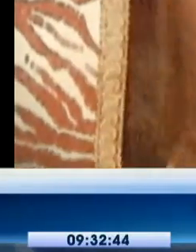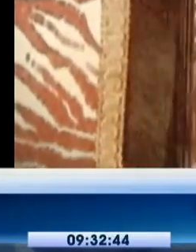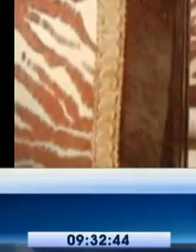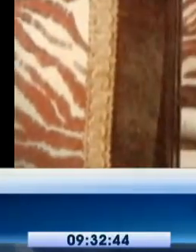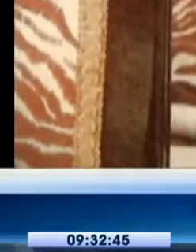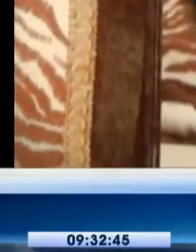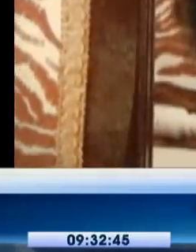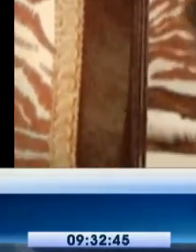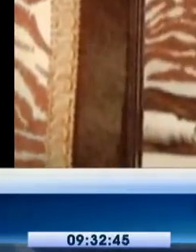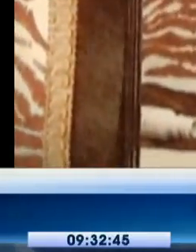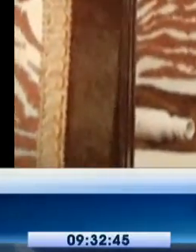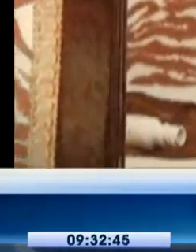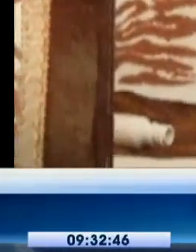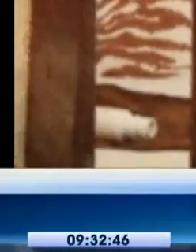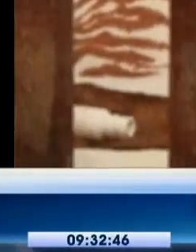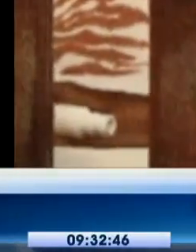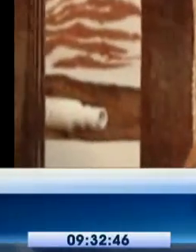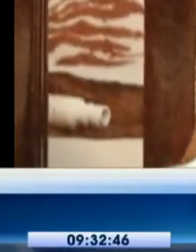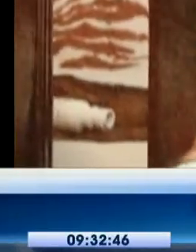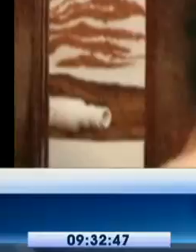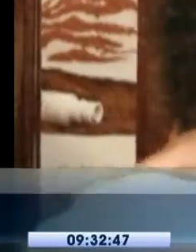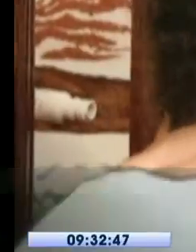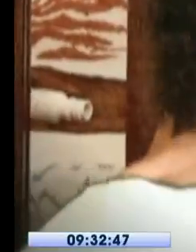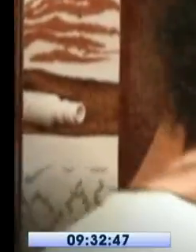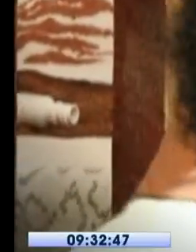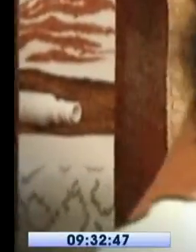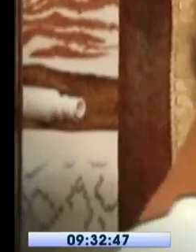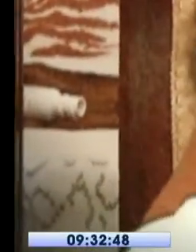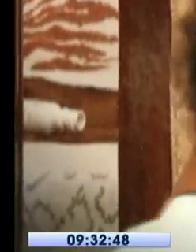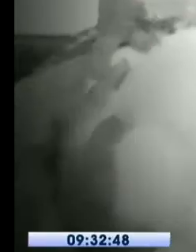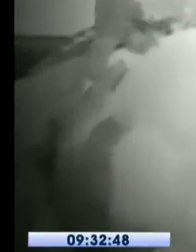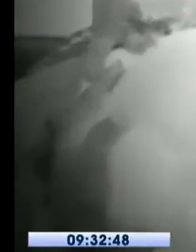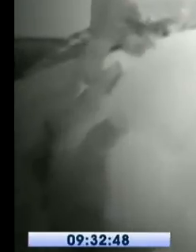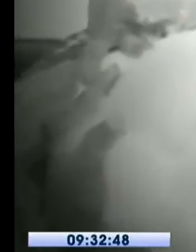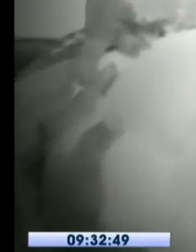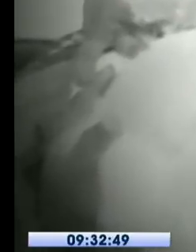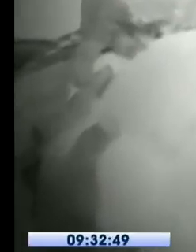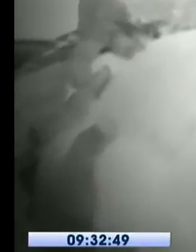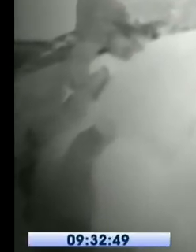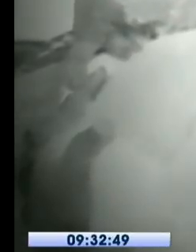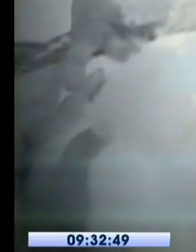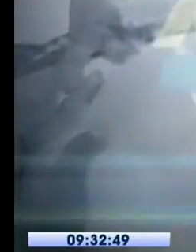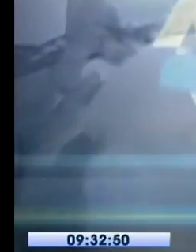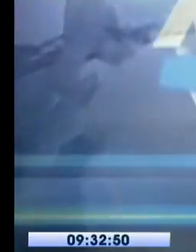pueda salvar a esta pequeña. Informó Marcela Maquilón.